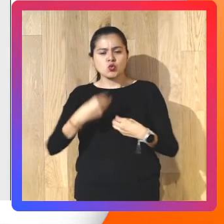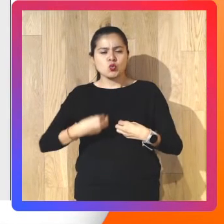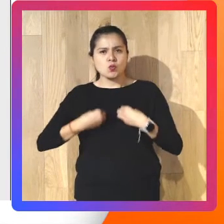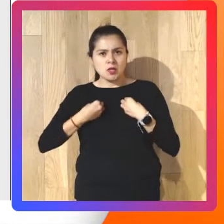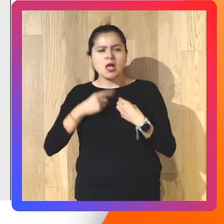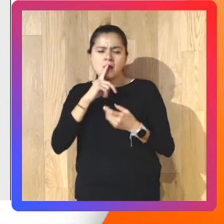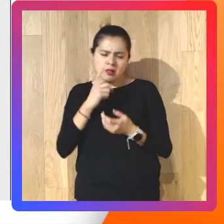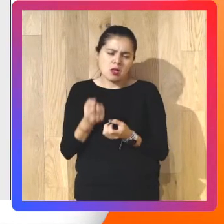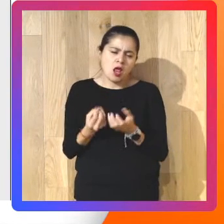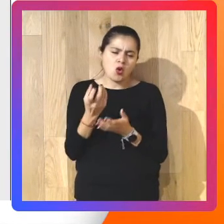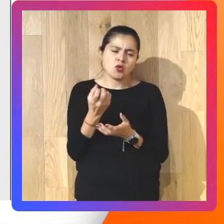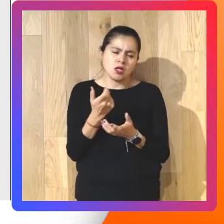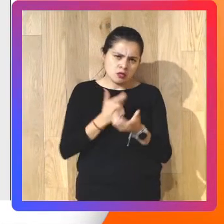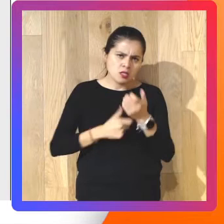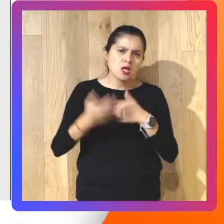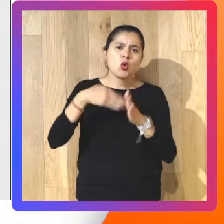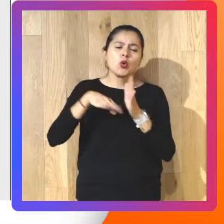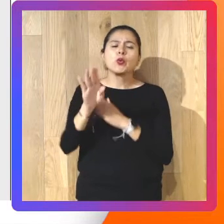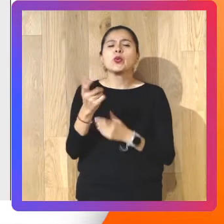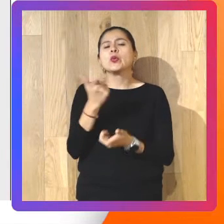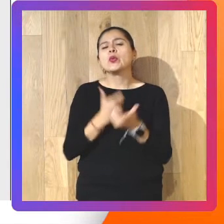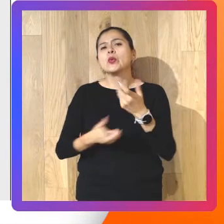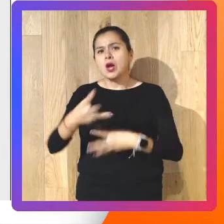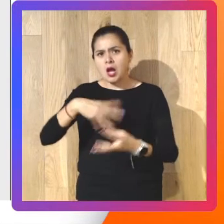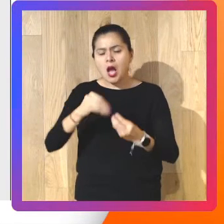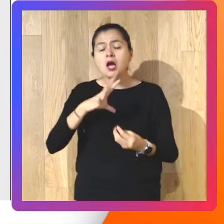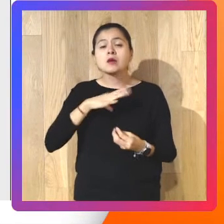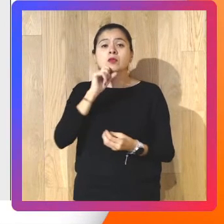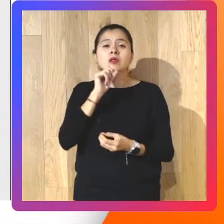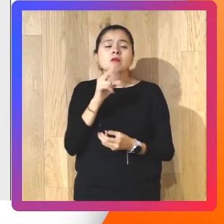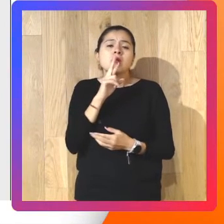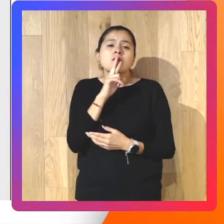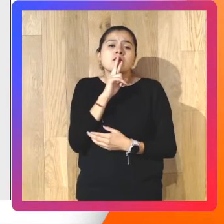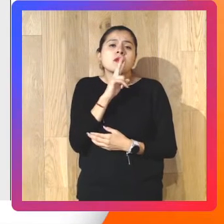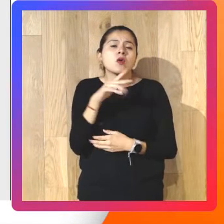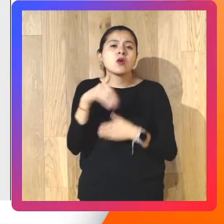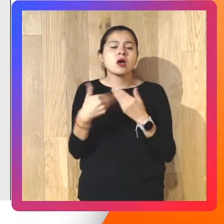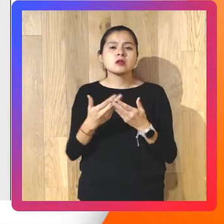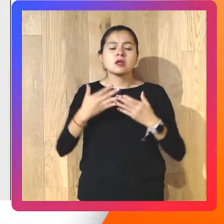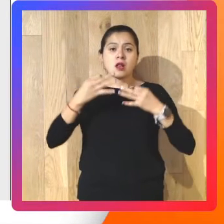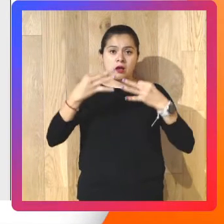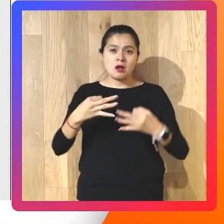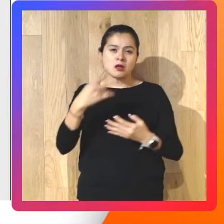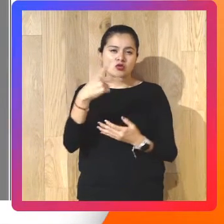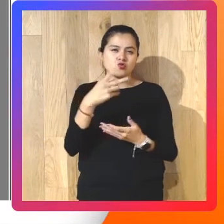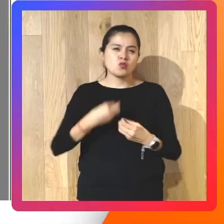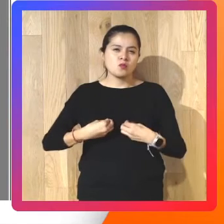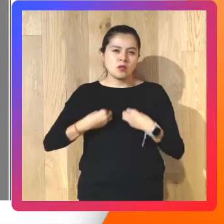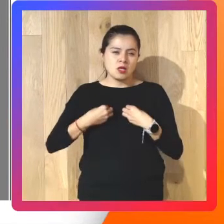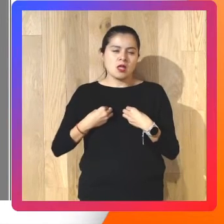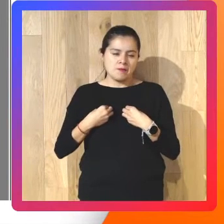la permanencia de las unidades económicas, sino la mejora de la calidad de la vida humana en todos los